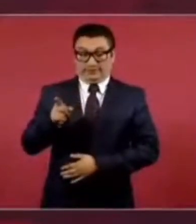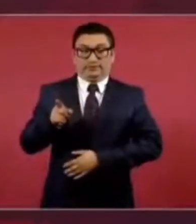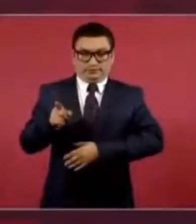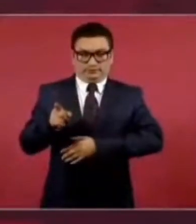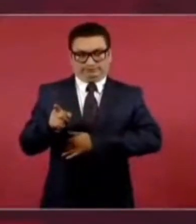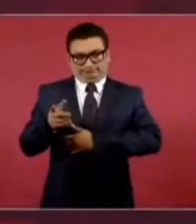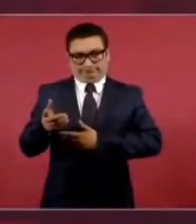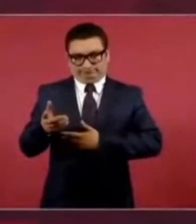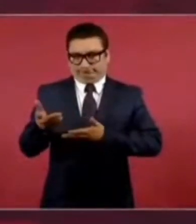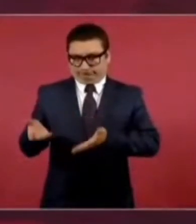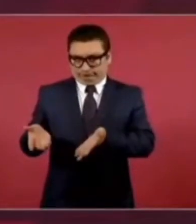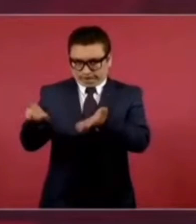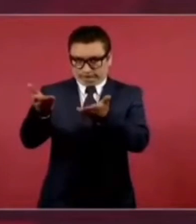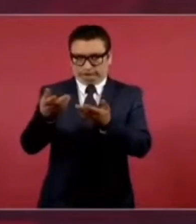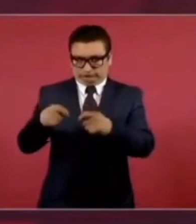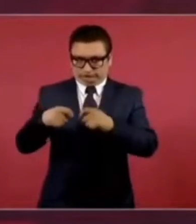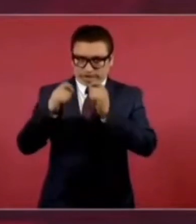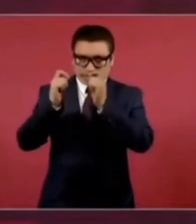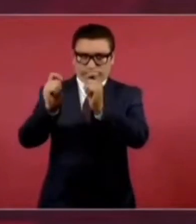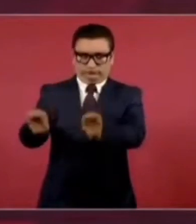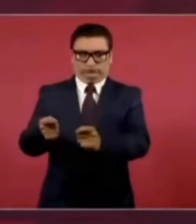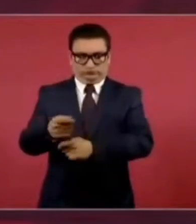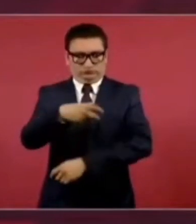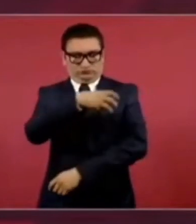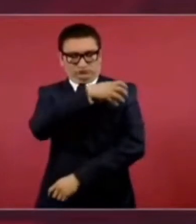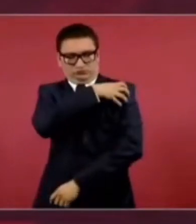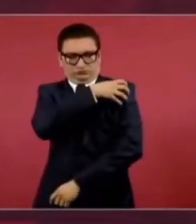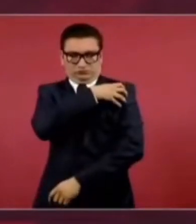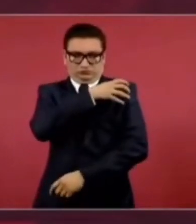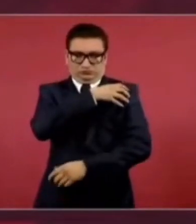asciende a general de división,